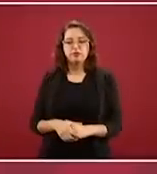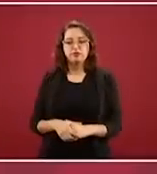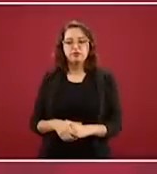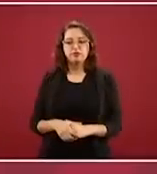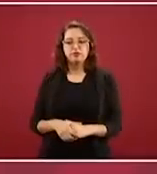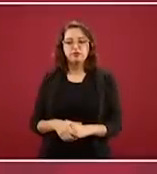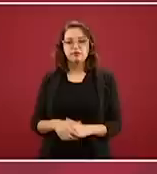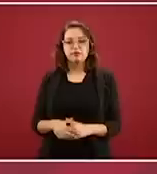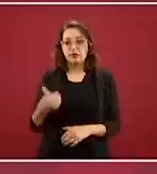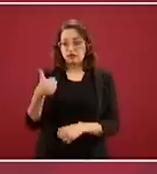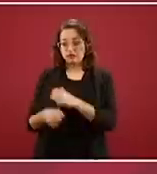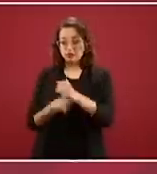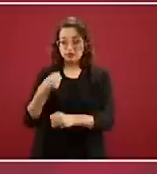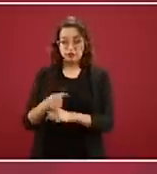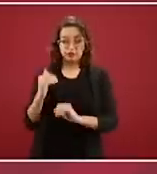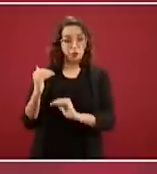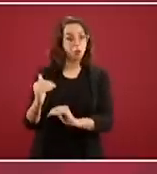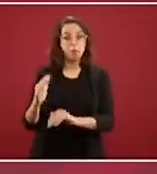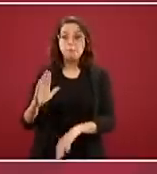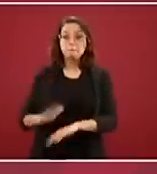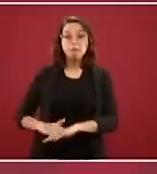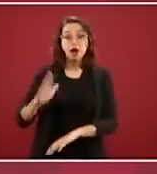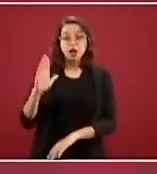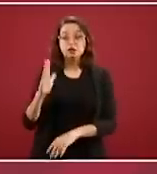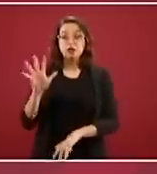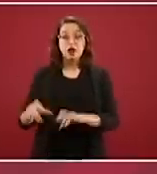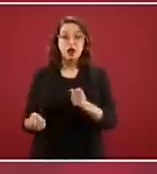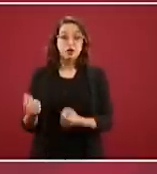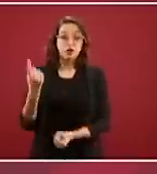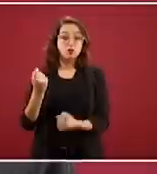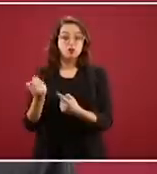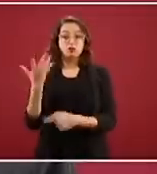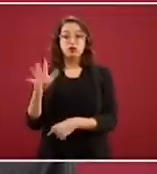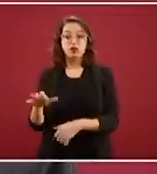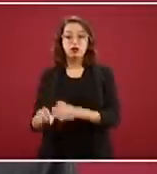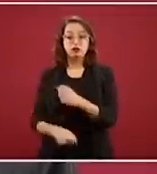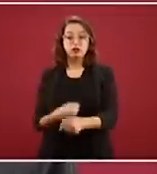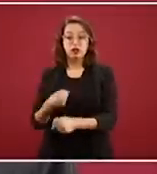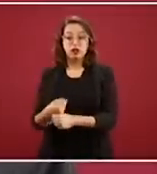más allá de 6 años, por 10 años,